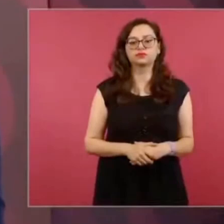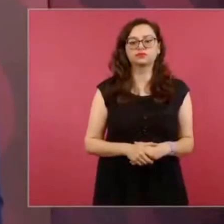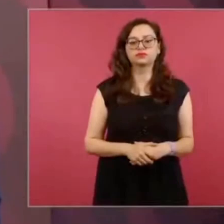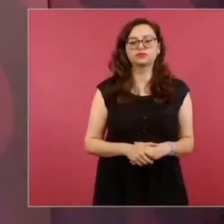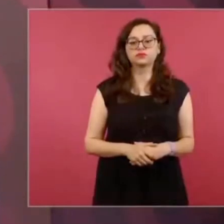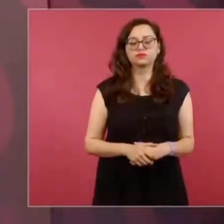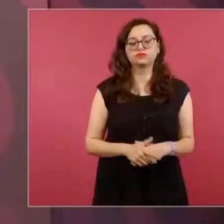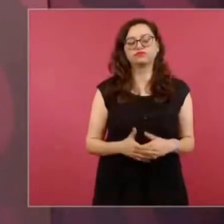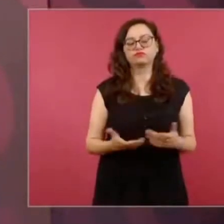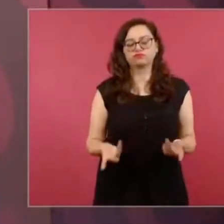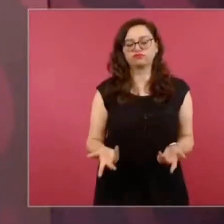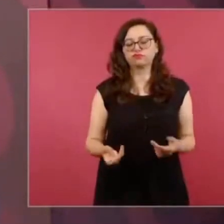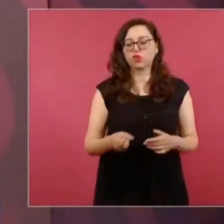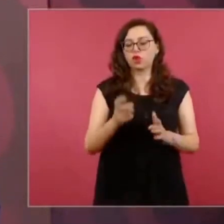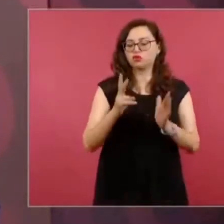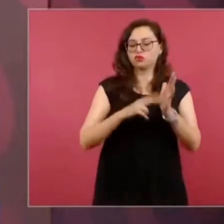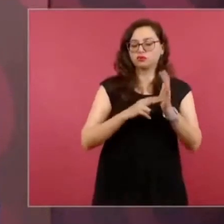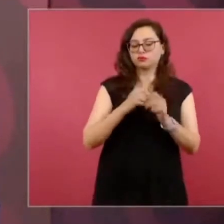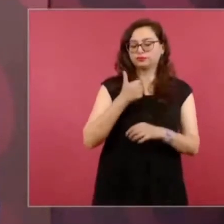al narcotráfico.